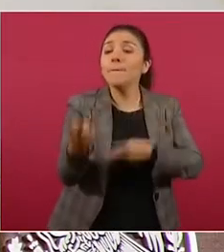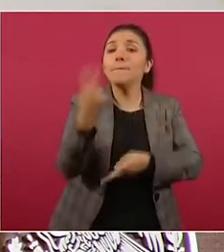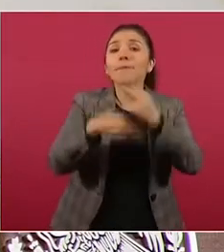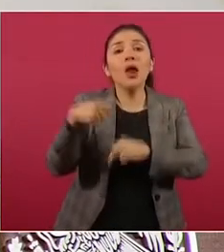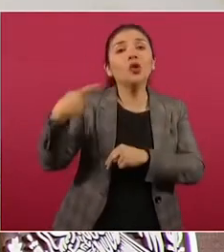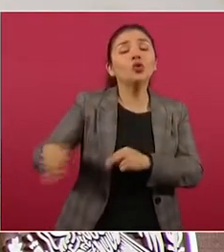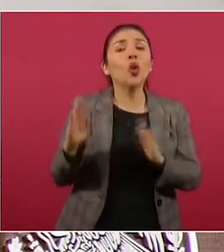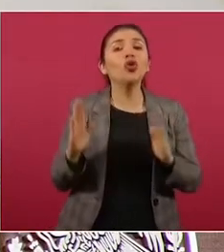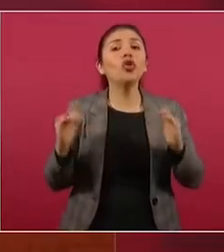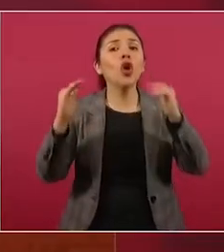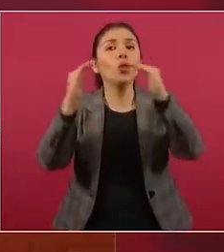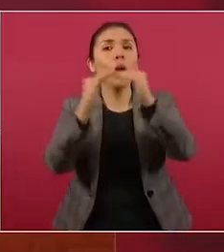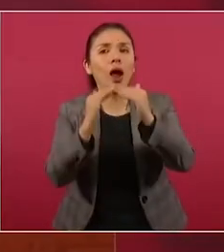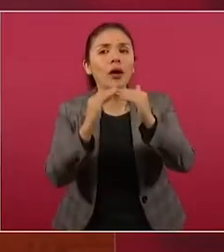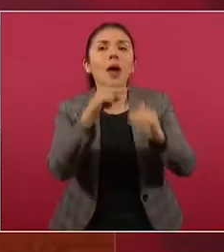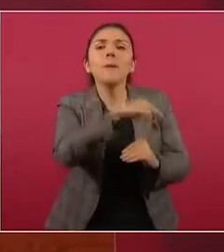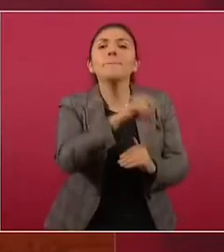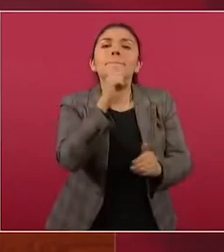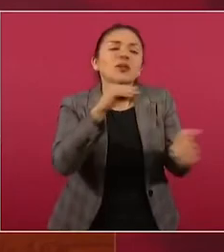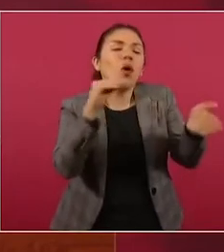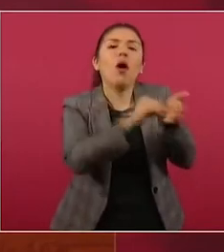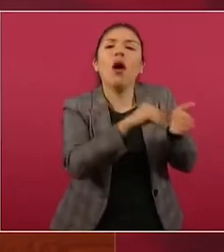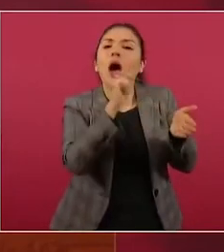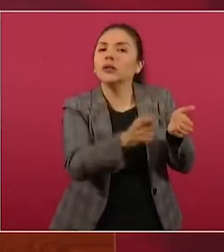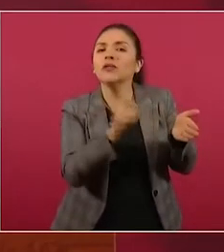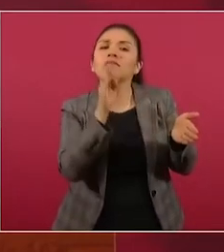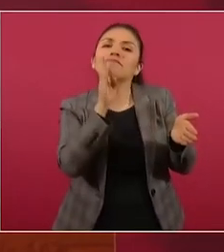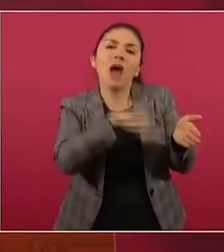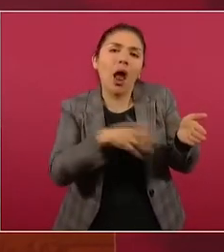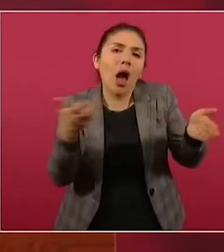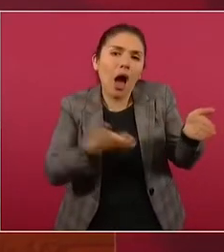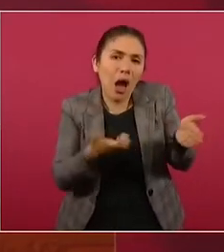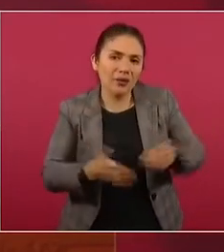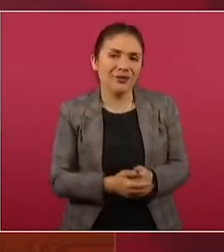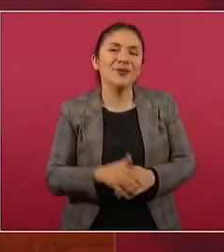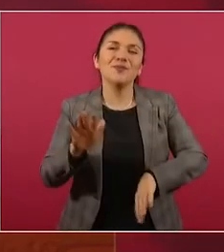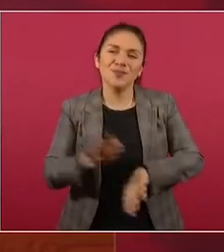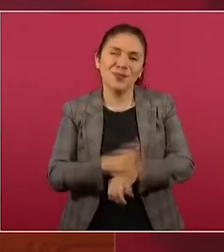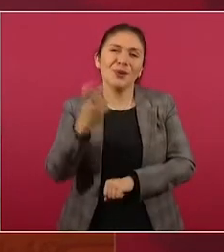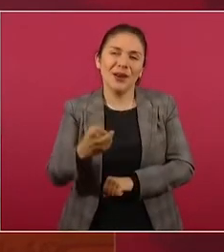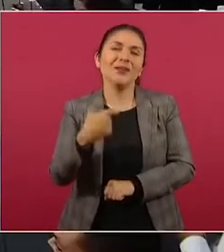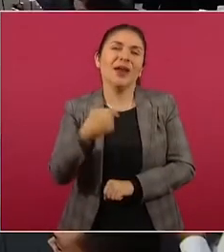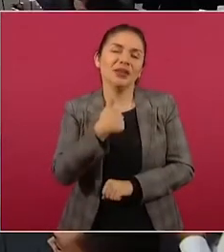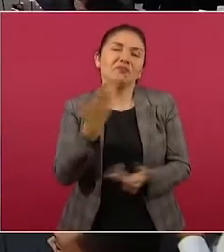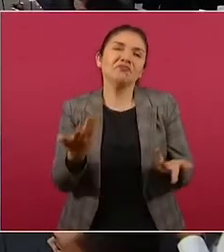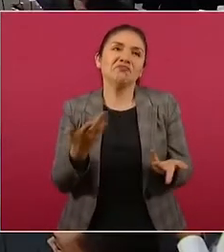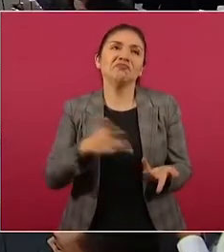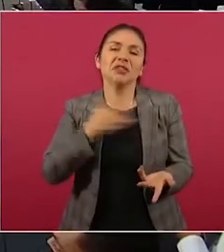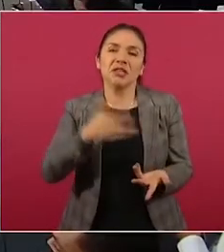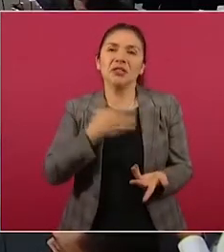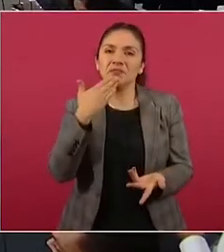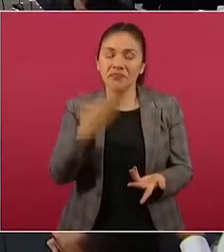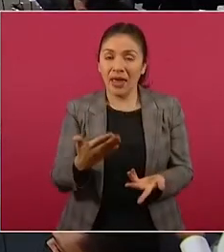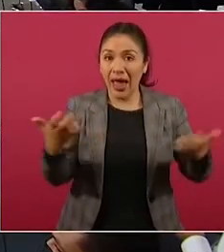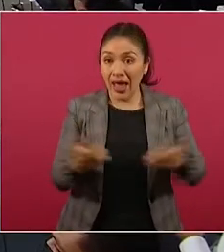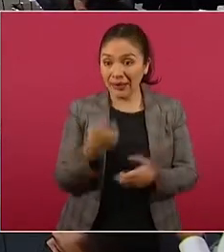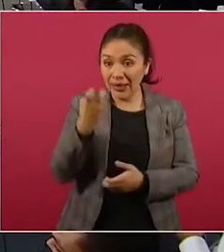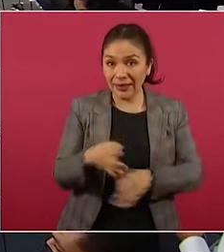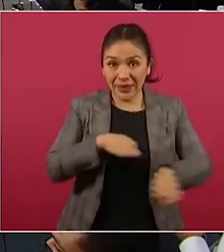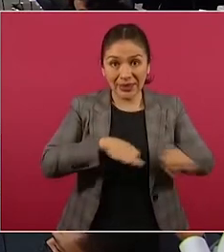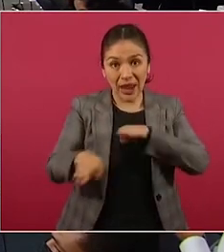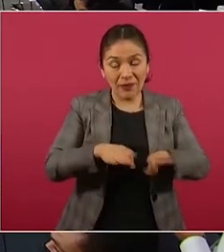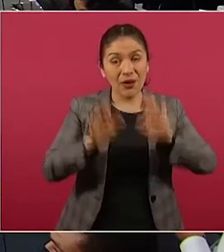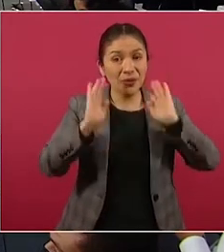mismos están confesando su fechoría. Y por eso nos complace mucho esta campaña que